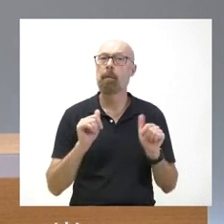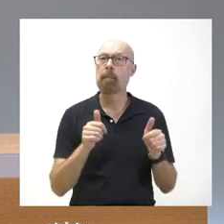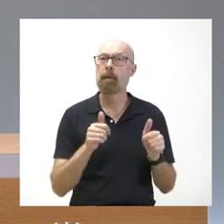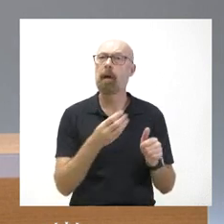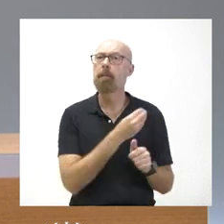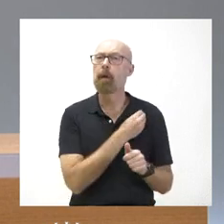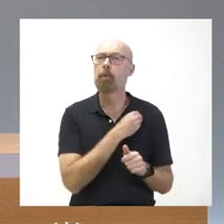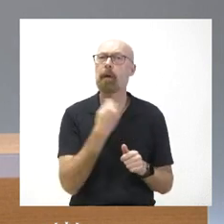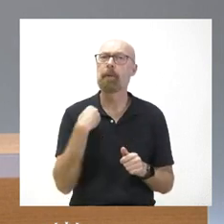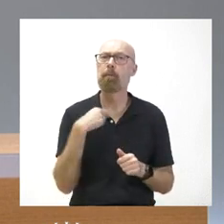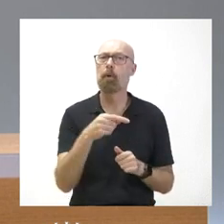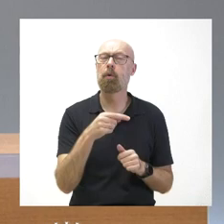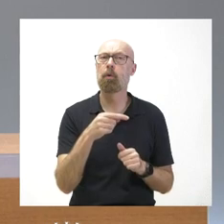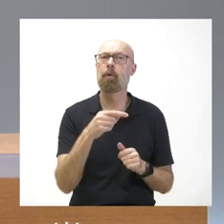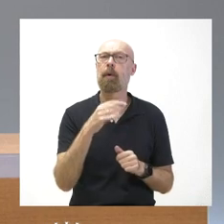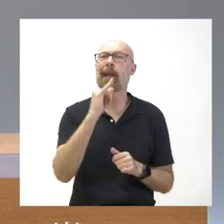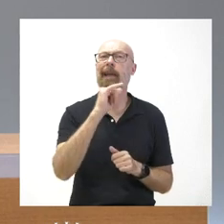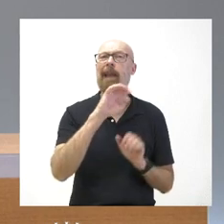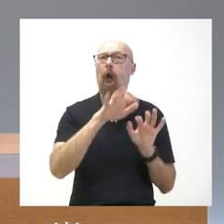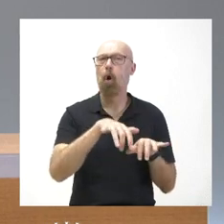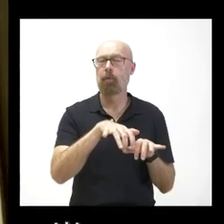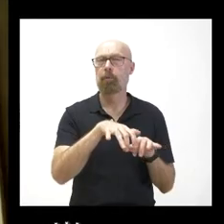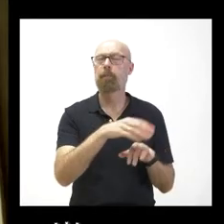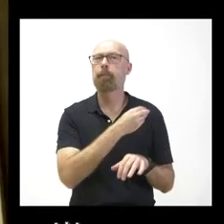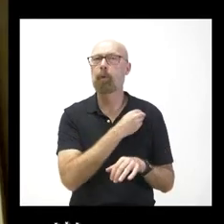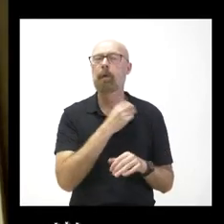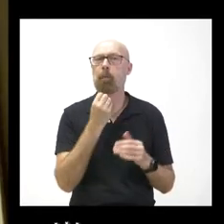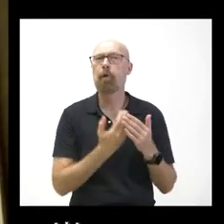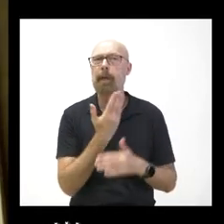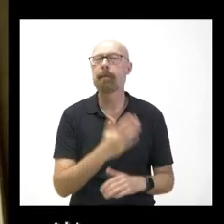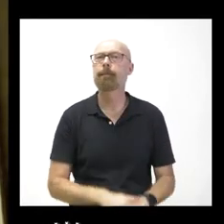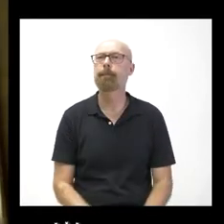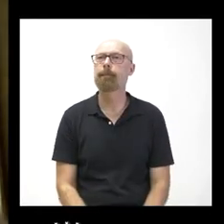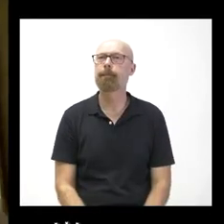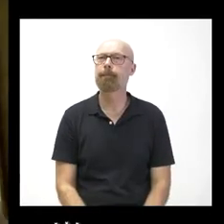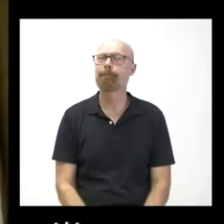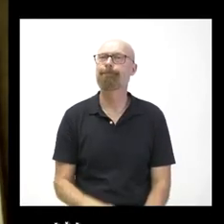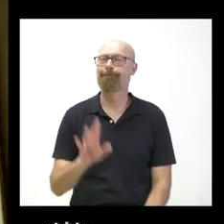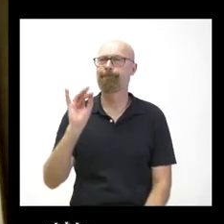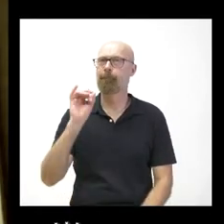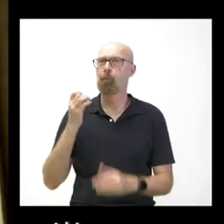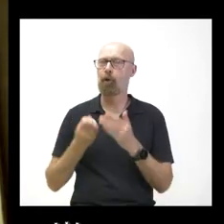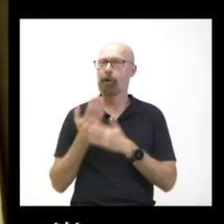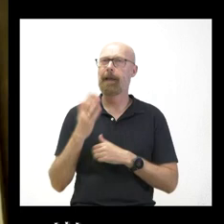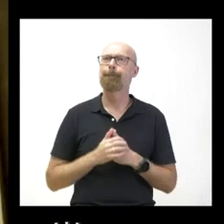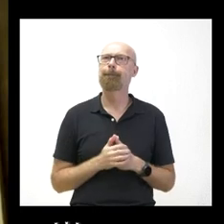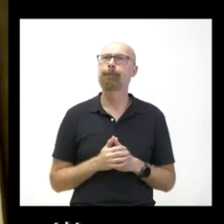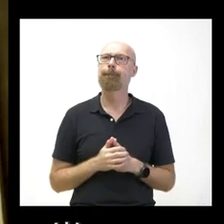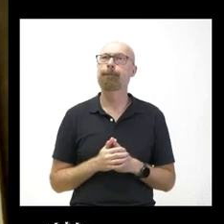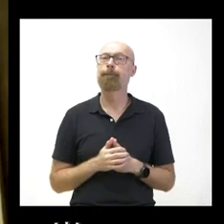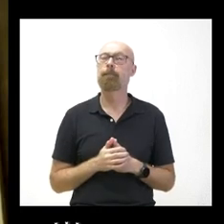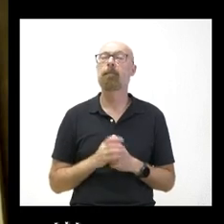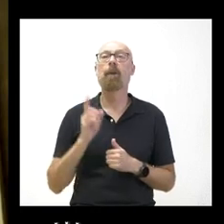Carlos Domínguez de ileón Buenos días Carlos Sí buenos días qué tal tenía